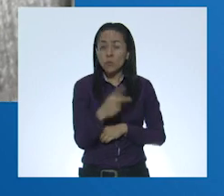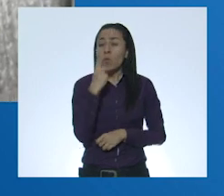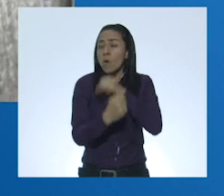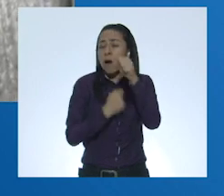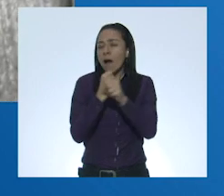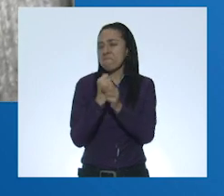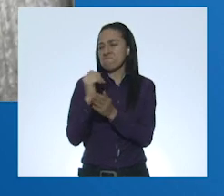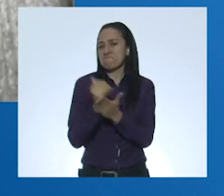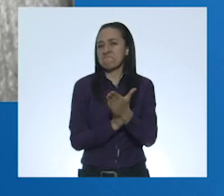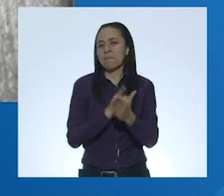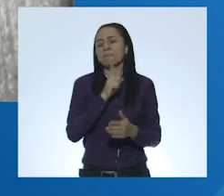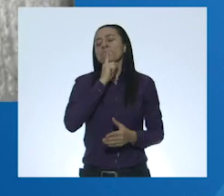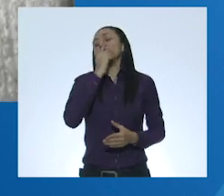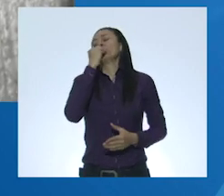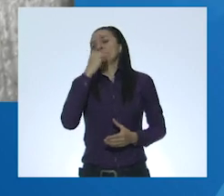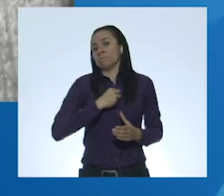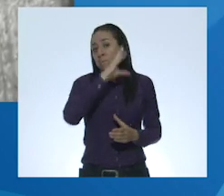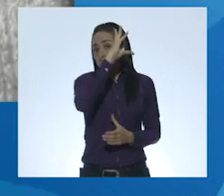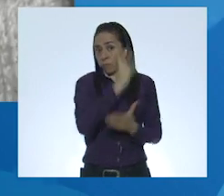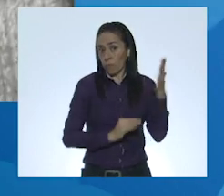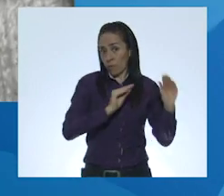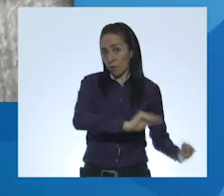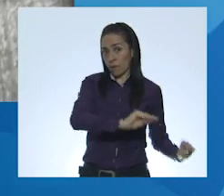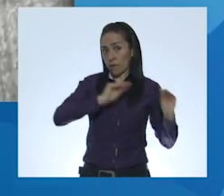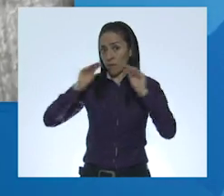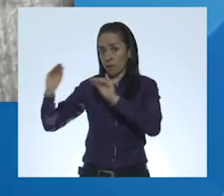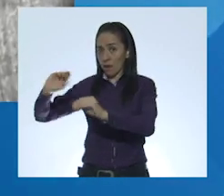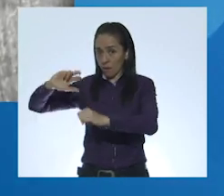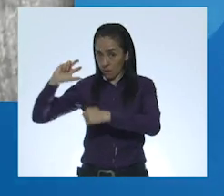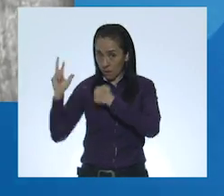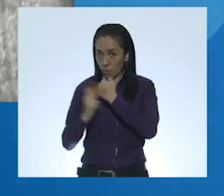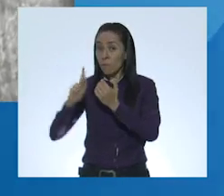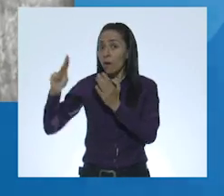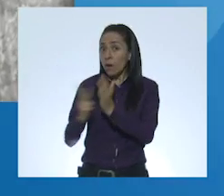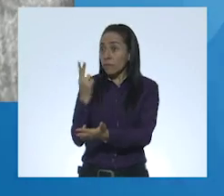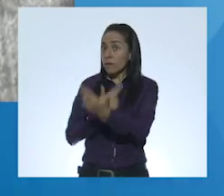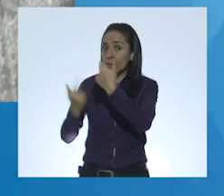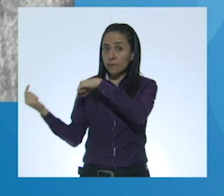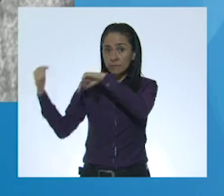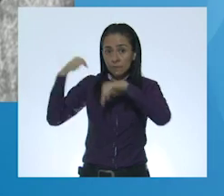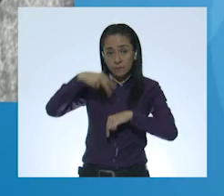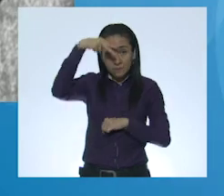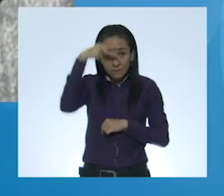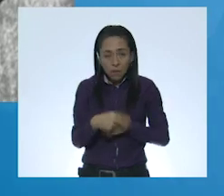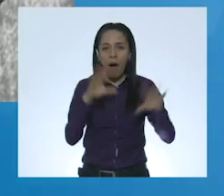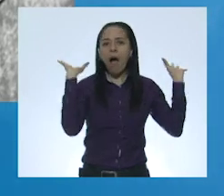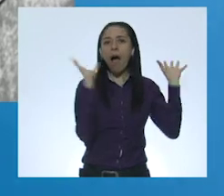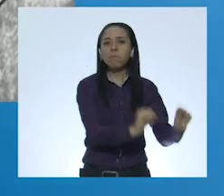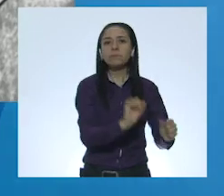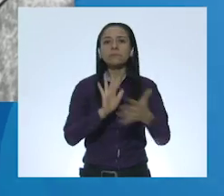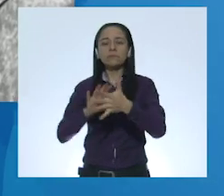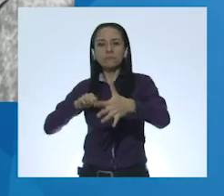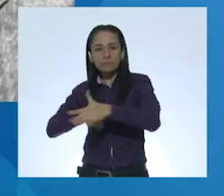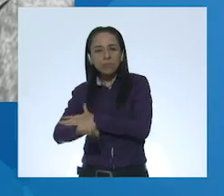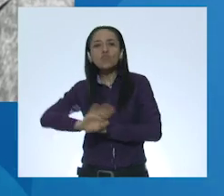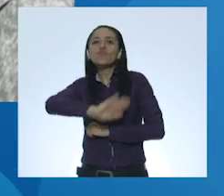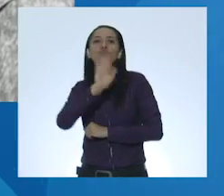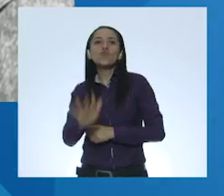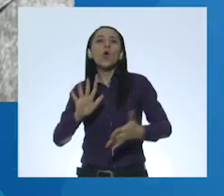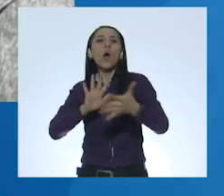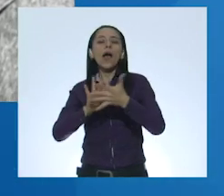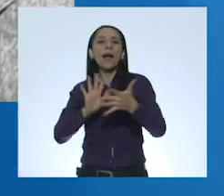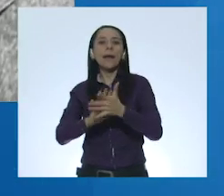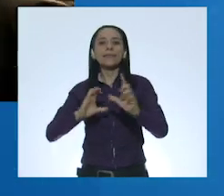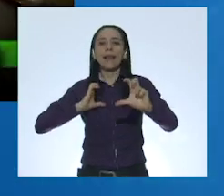huir a Europa y cuando intentó regresar a México, fue encarcelado y murió en una cárcel de El Paso, víctima de